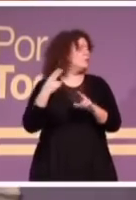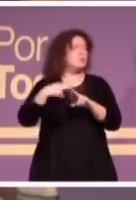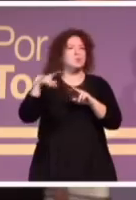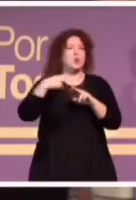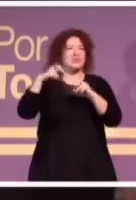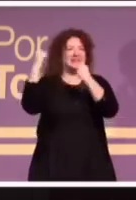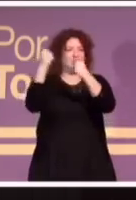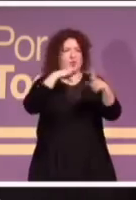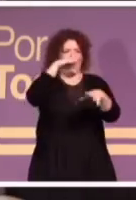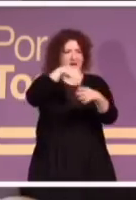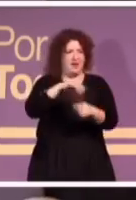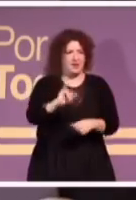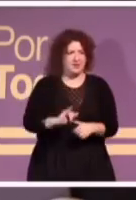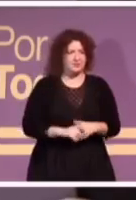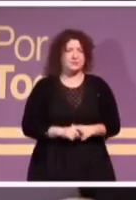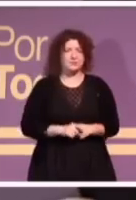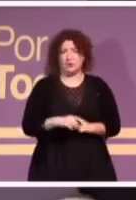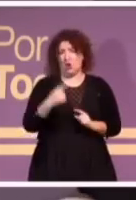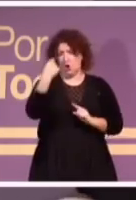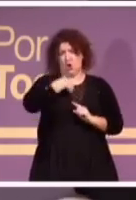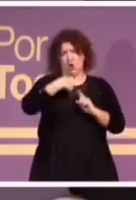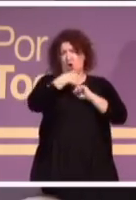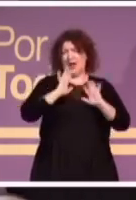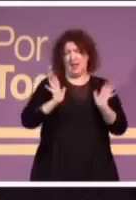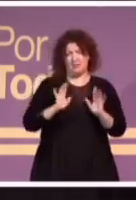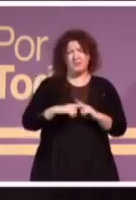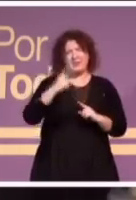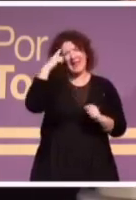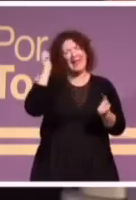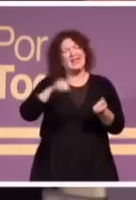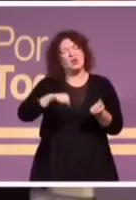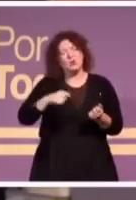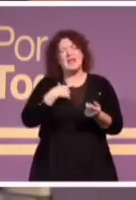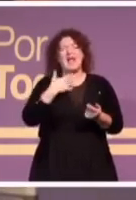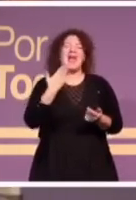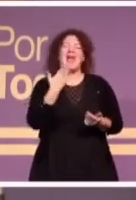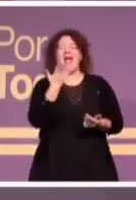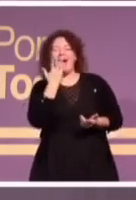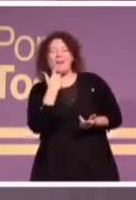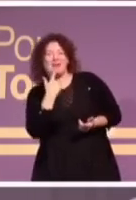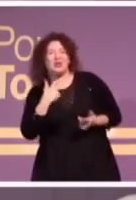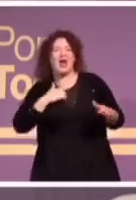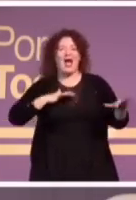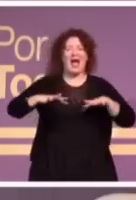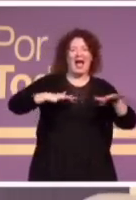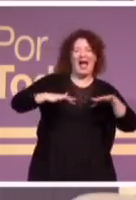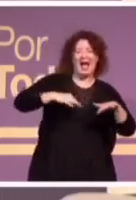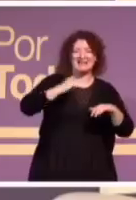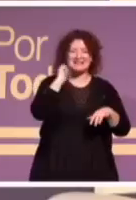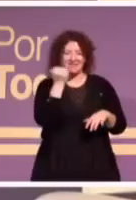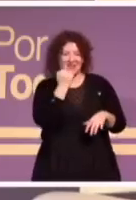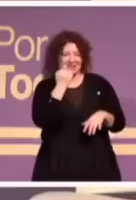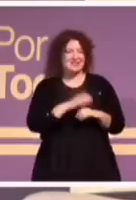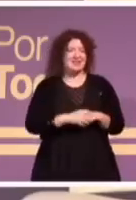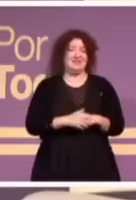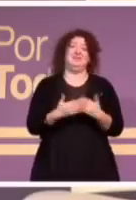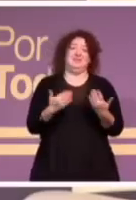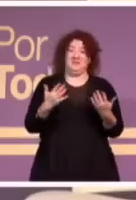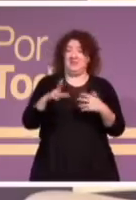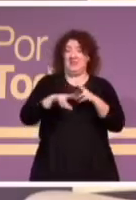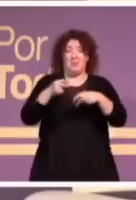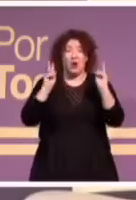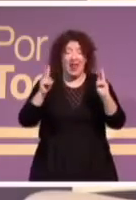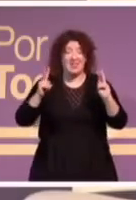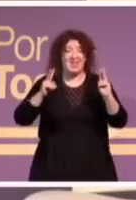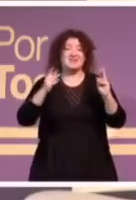política institucional, no solo contra mí. Inútil, caprichosa, activista, como si el motor de la historia y de la democracia no